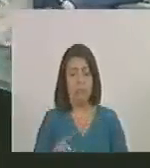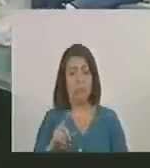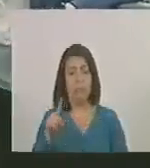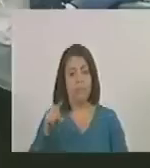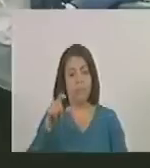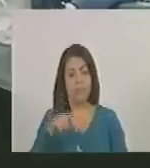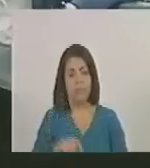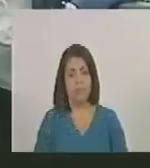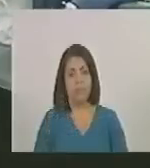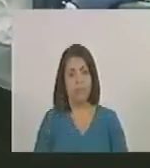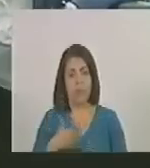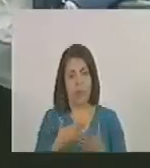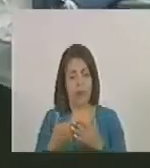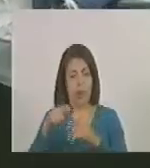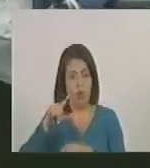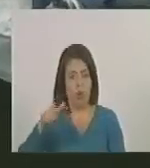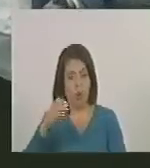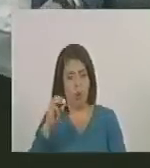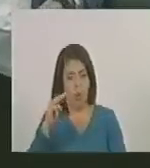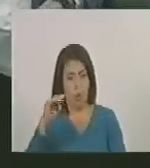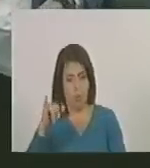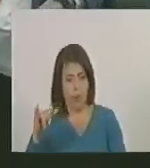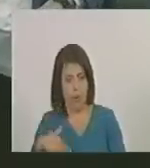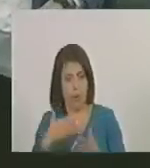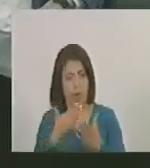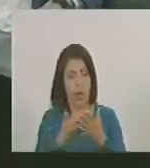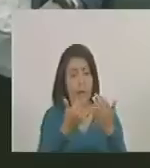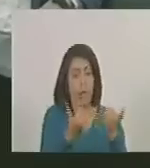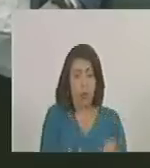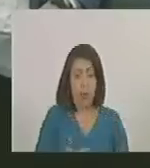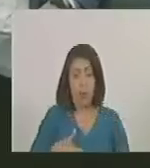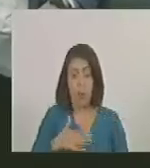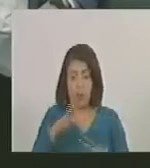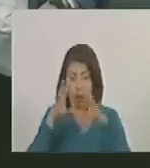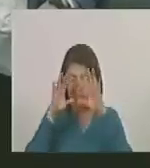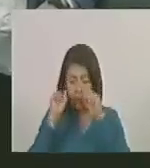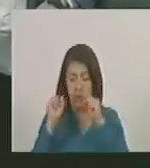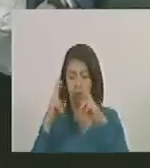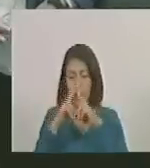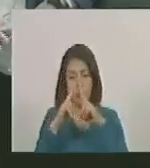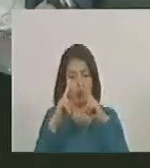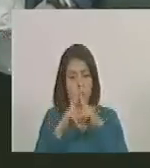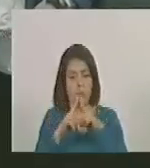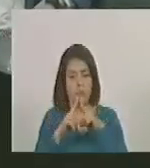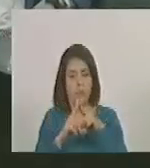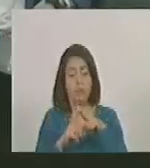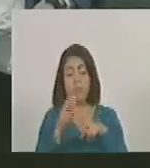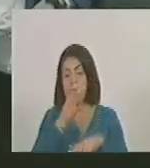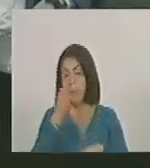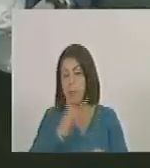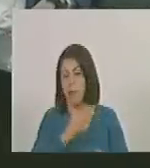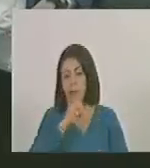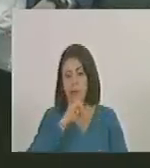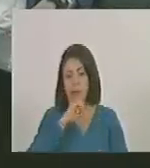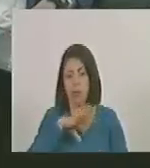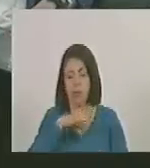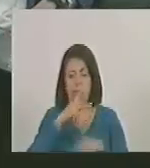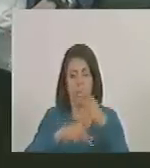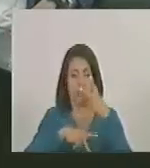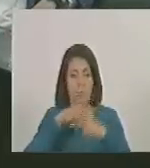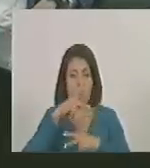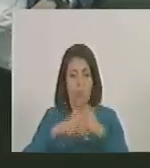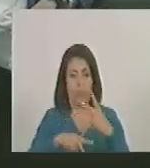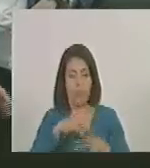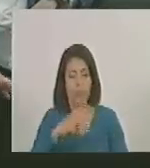gobernismo hasta ahora, para poder conocer la verdadera historia